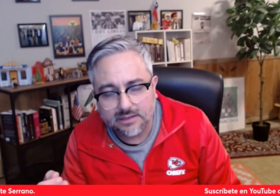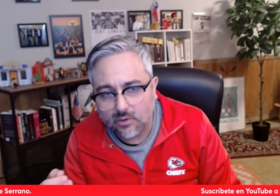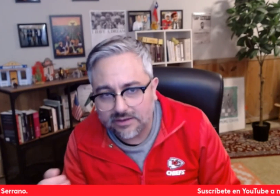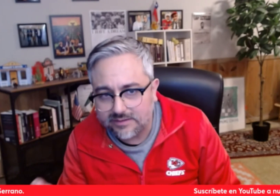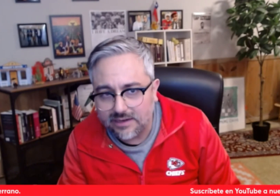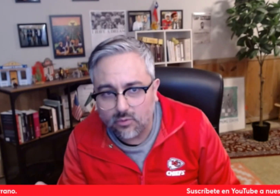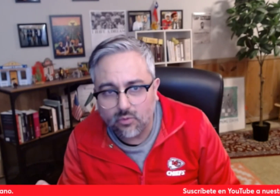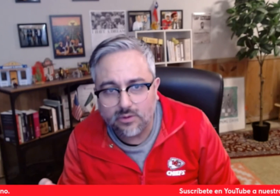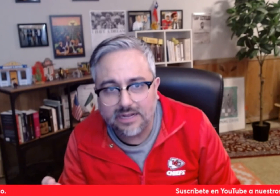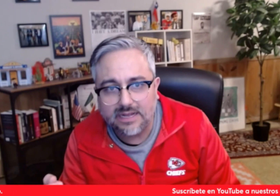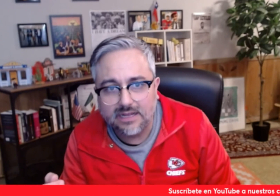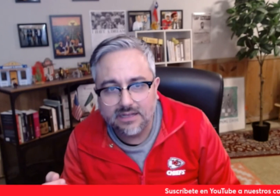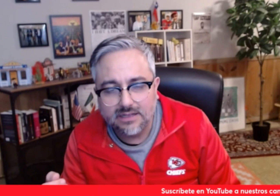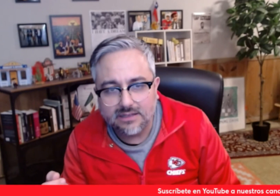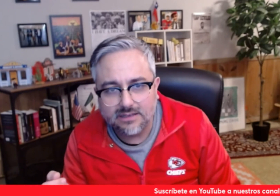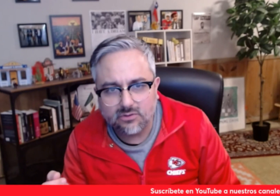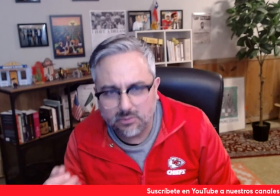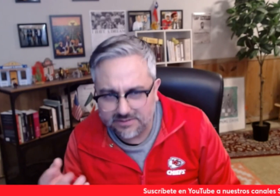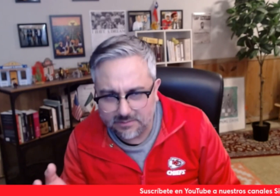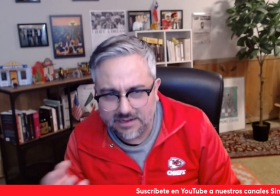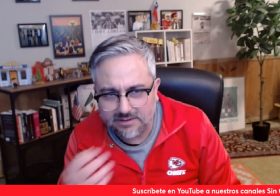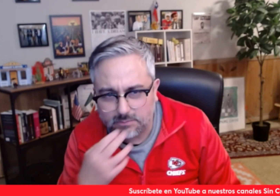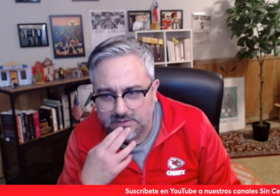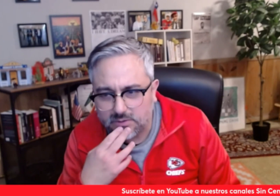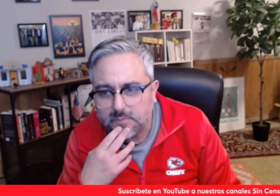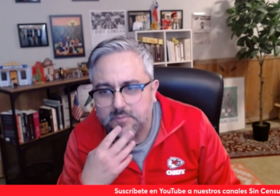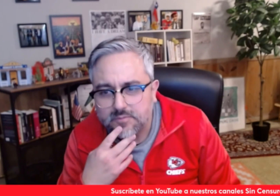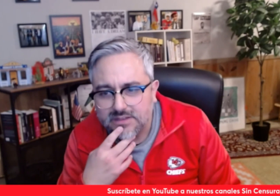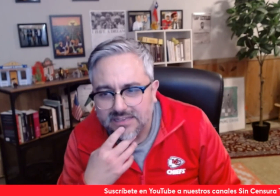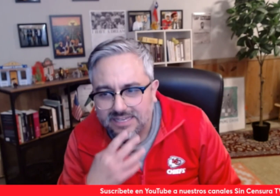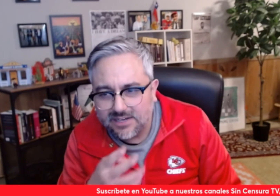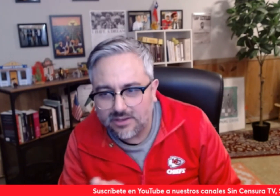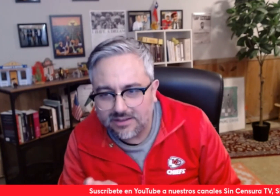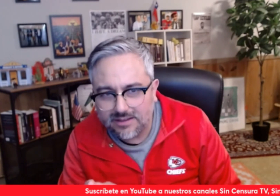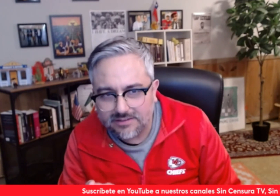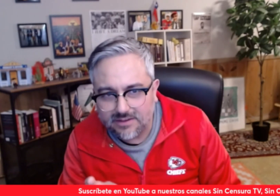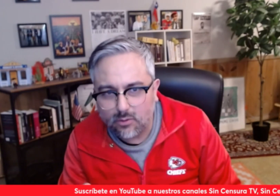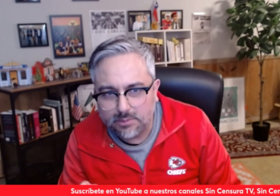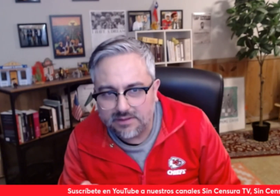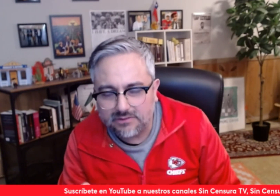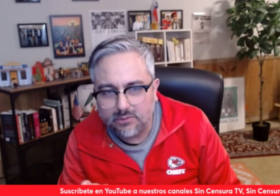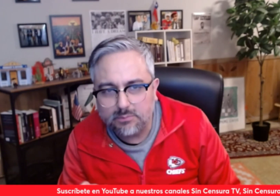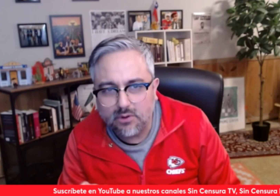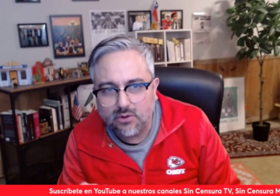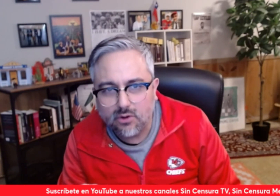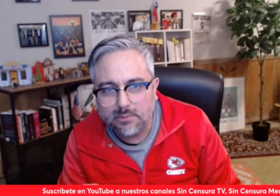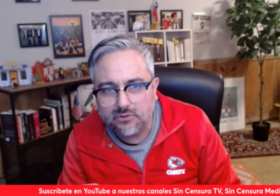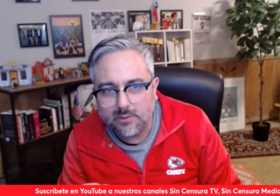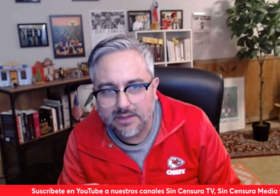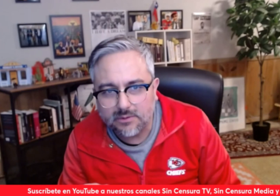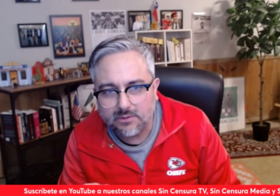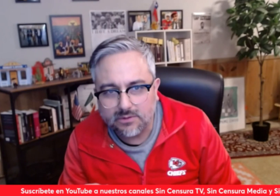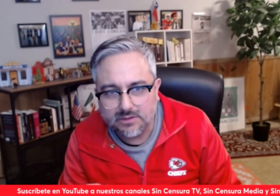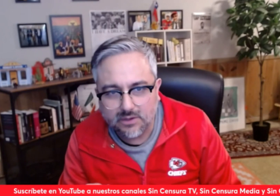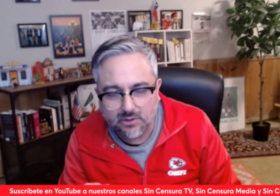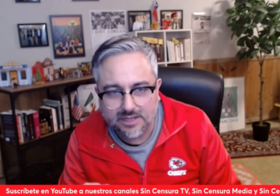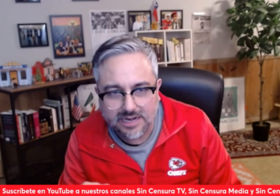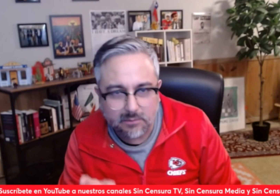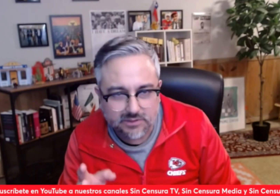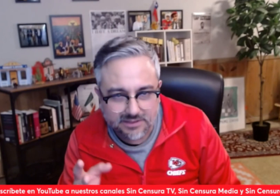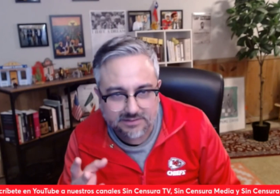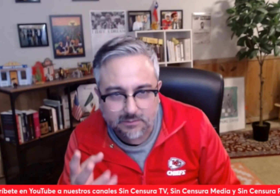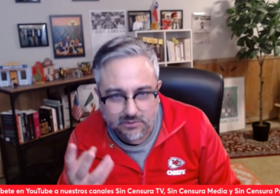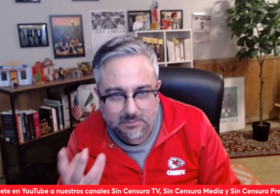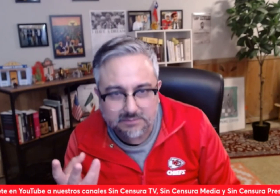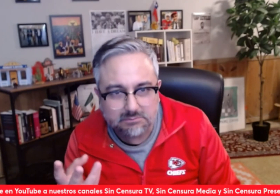de Genaro García Luna? ¿Nos puedes hablar al respecto? Creo que se compadeció un poco López Obrador de Jorge